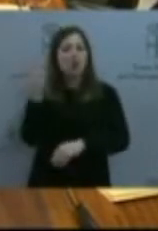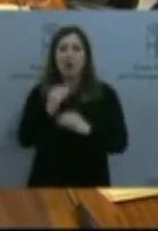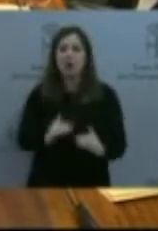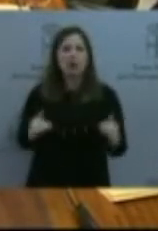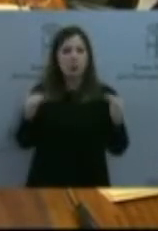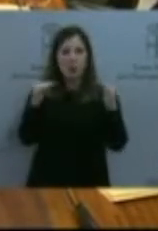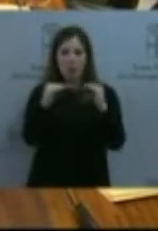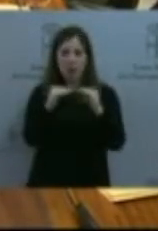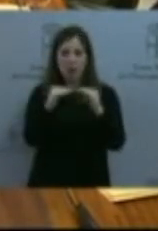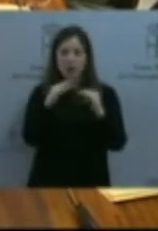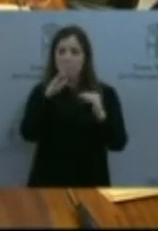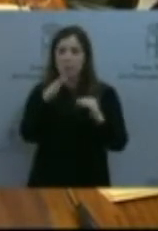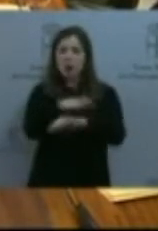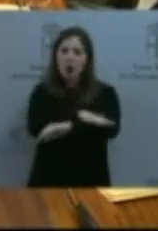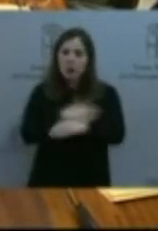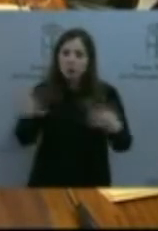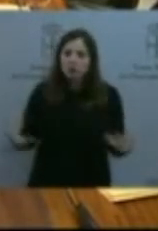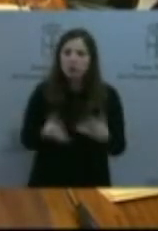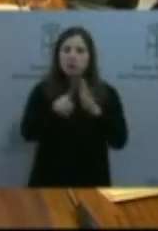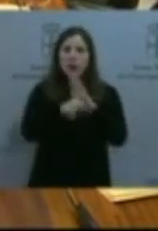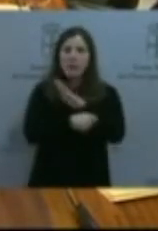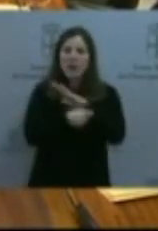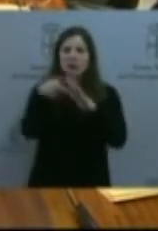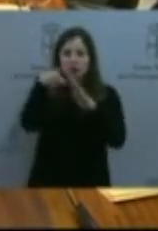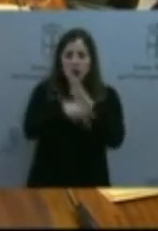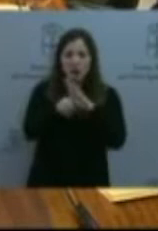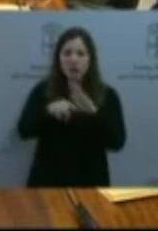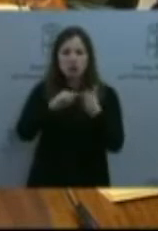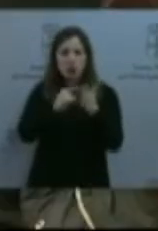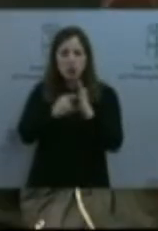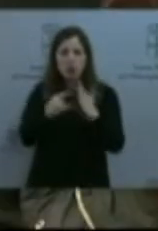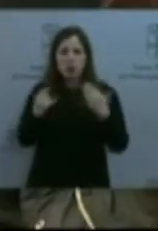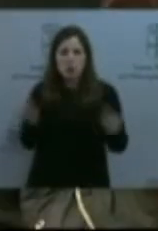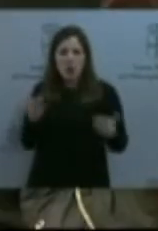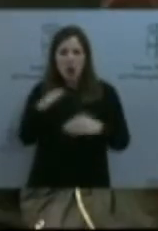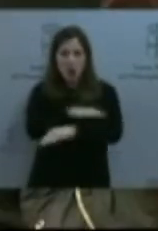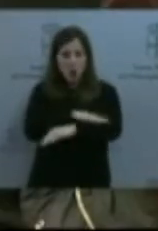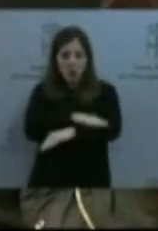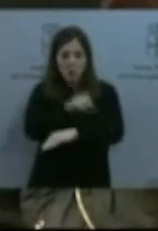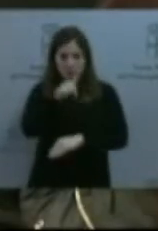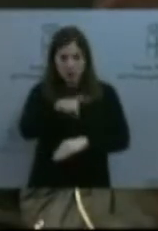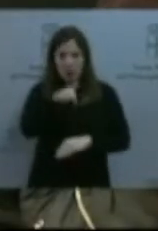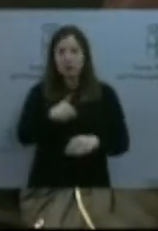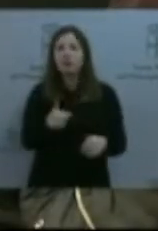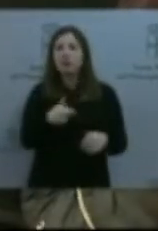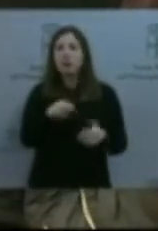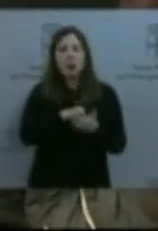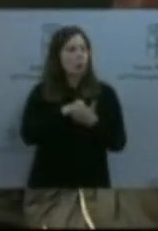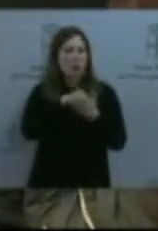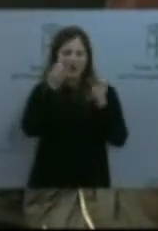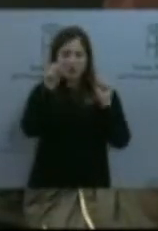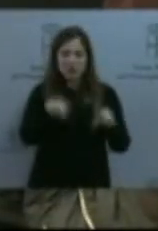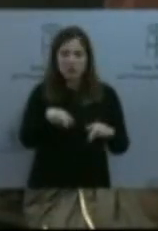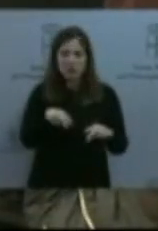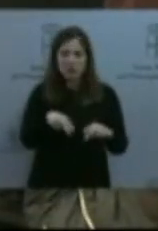medidas, normativa y soluciones, son los gobiernos de este signo. No le quepa la menor duda. Sabe su señoría y esta Cámara que